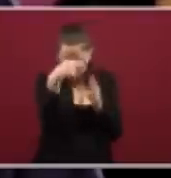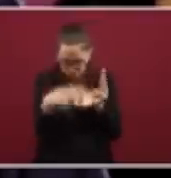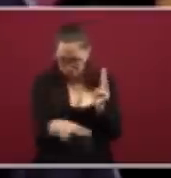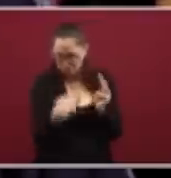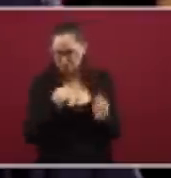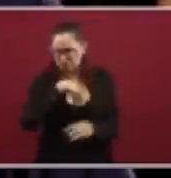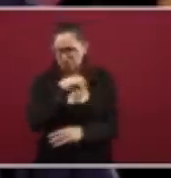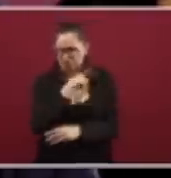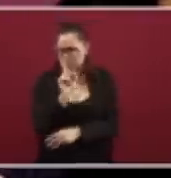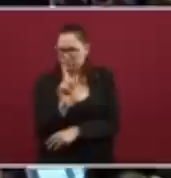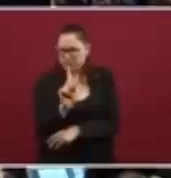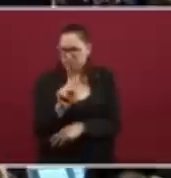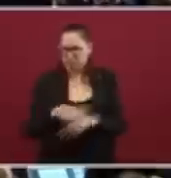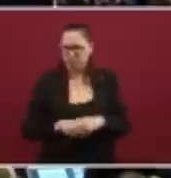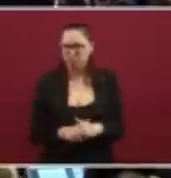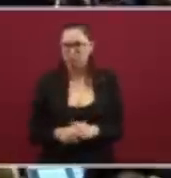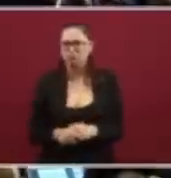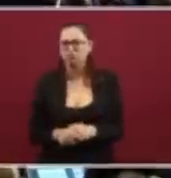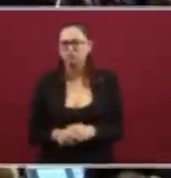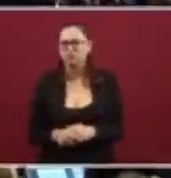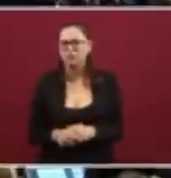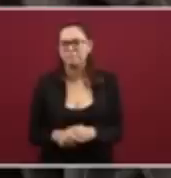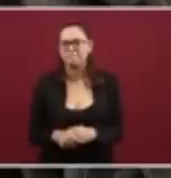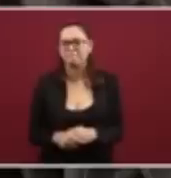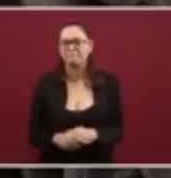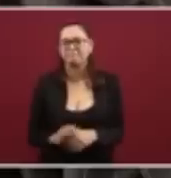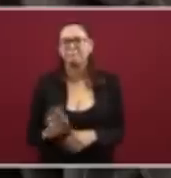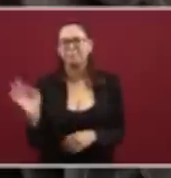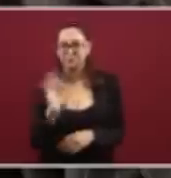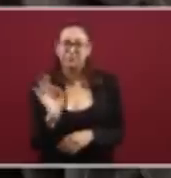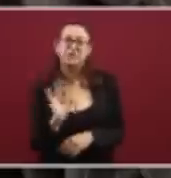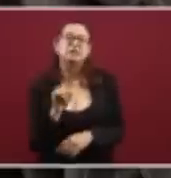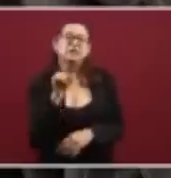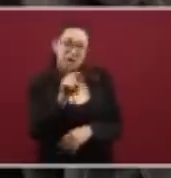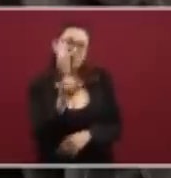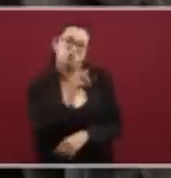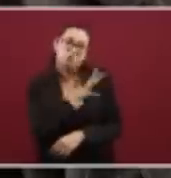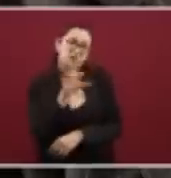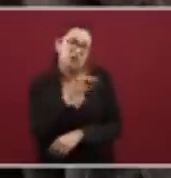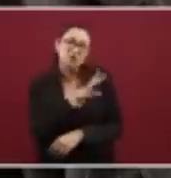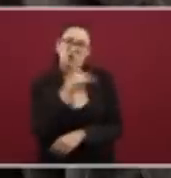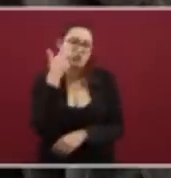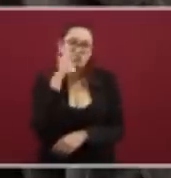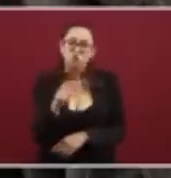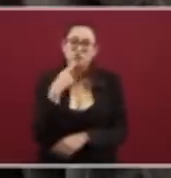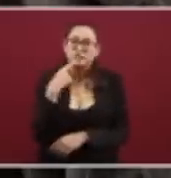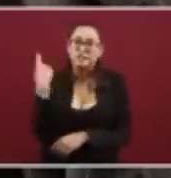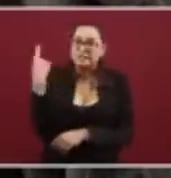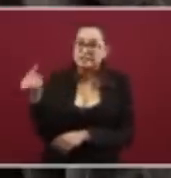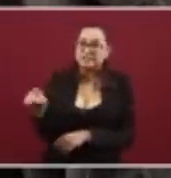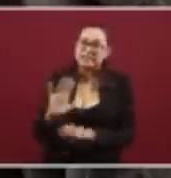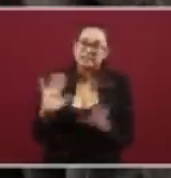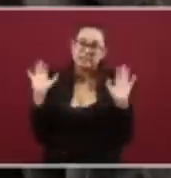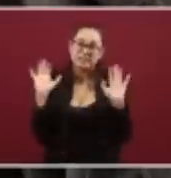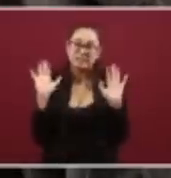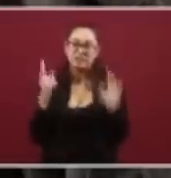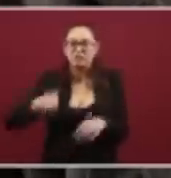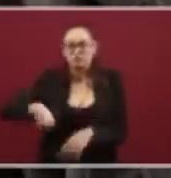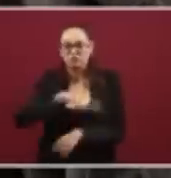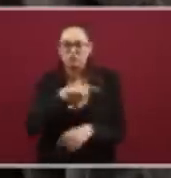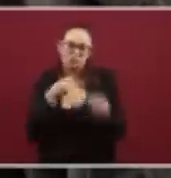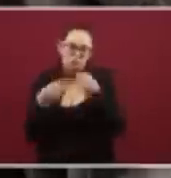muchas gracias entiendo que puede haber temor a represalias y lo entendemos y lo de manejamos de manera ética desde el punto de vista periodístico